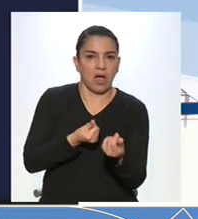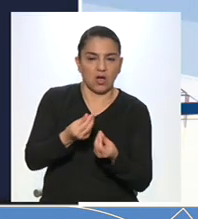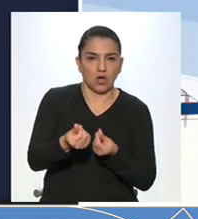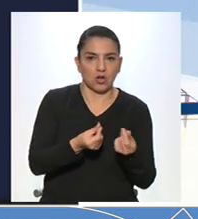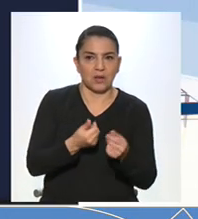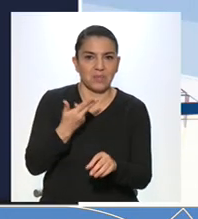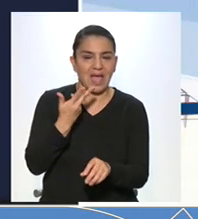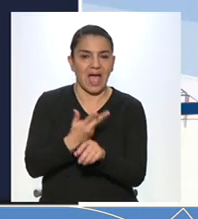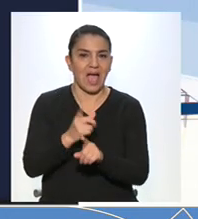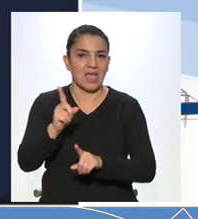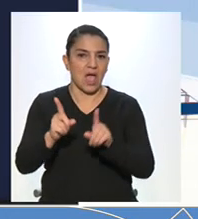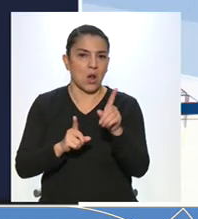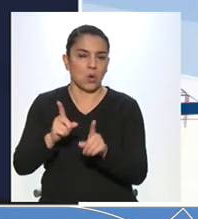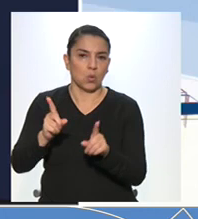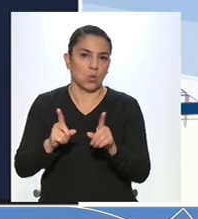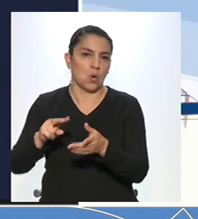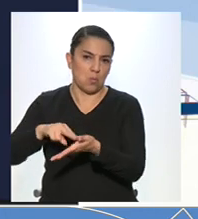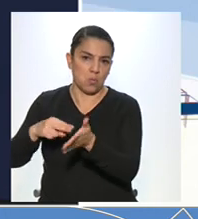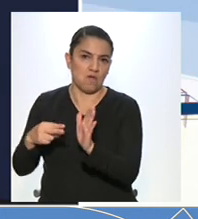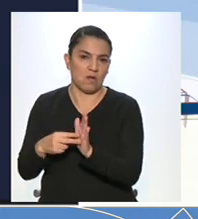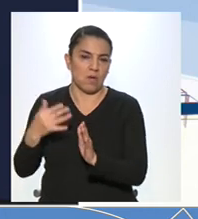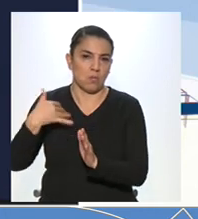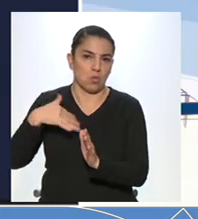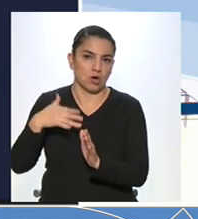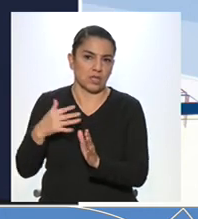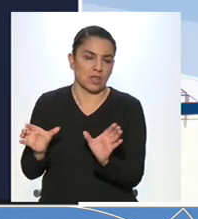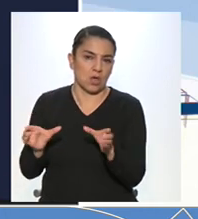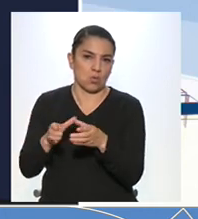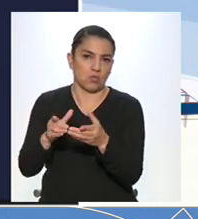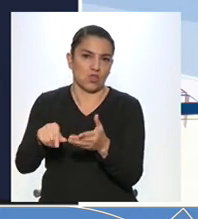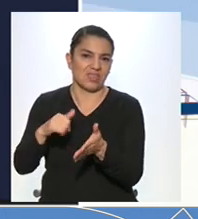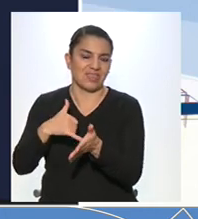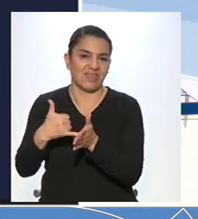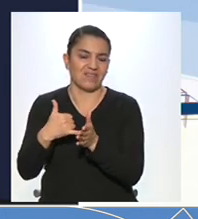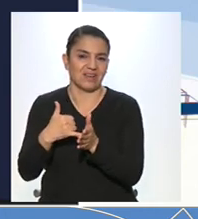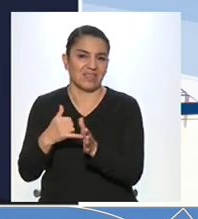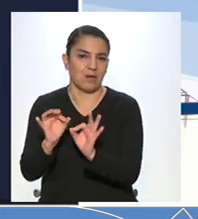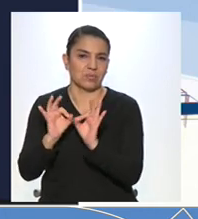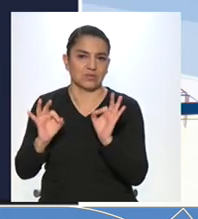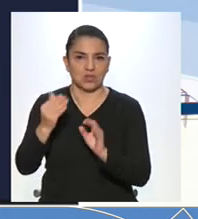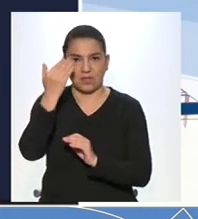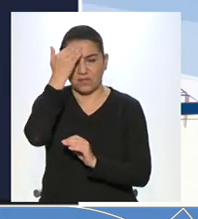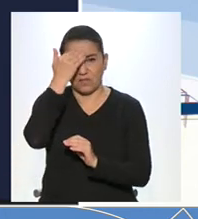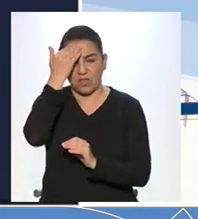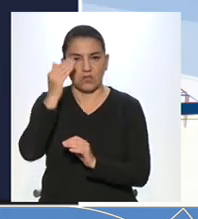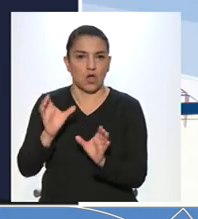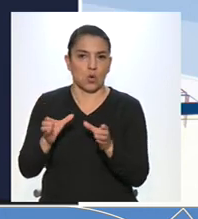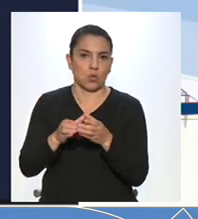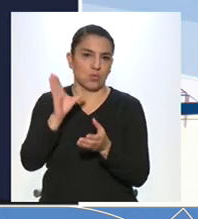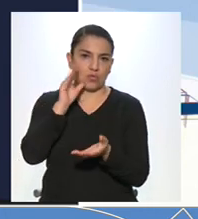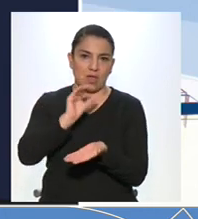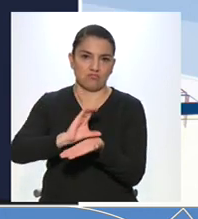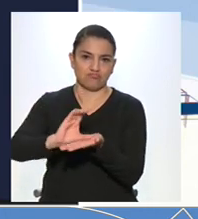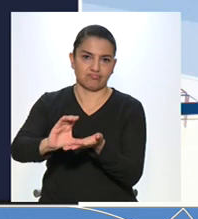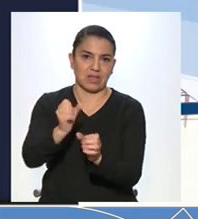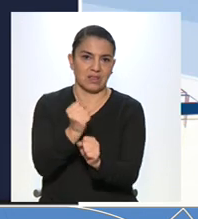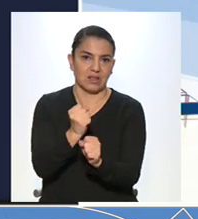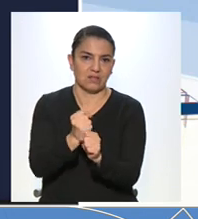persisten rezagos significativos para algunos sectores, con una debilidad particularmente preocupante en los segmentos no asalariados del mercado